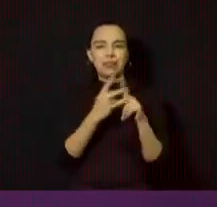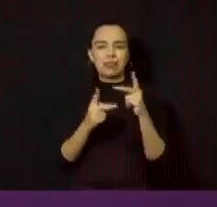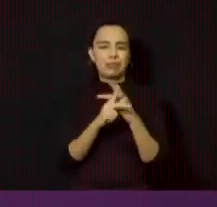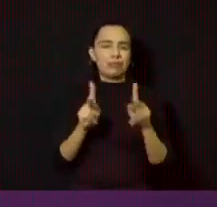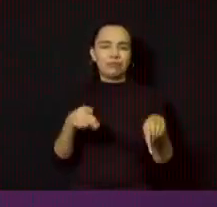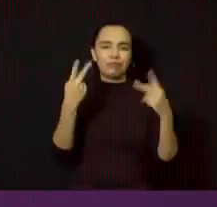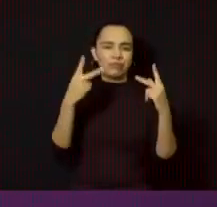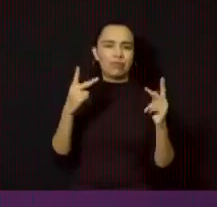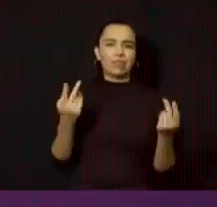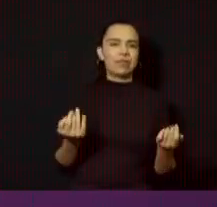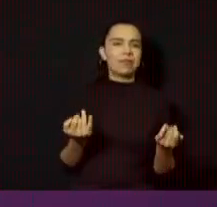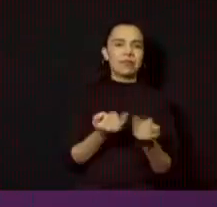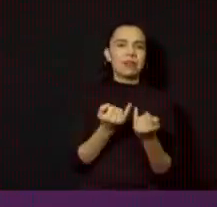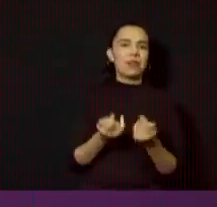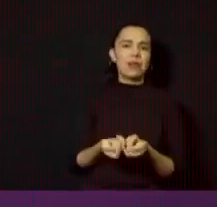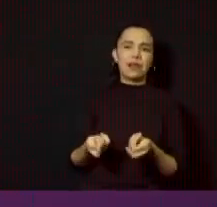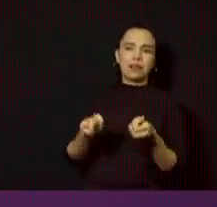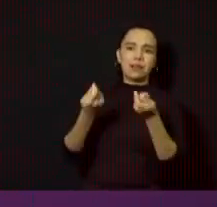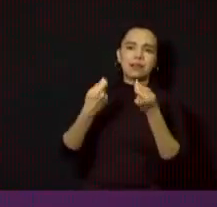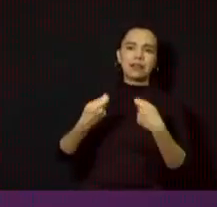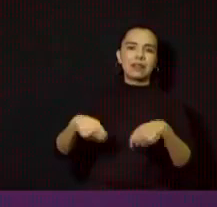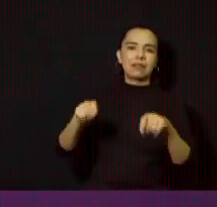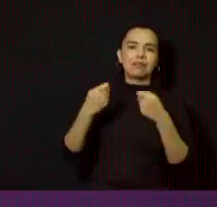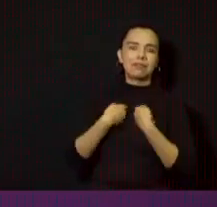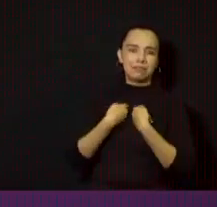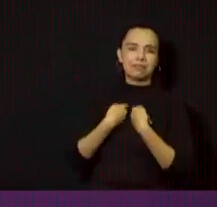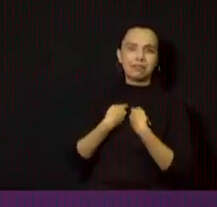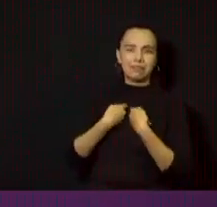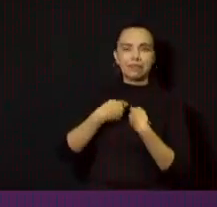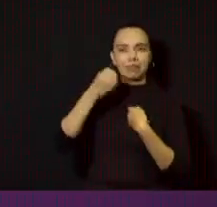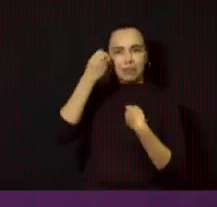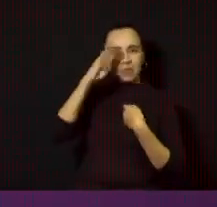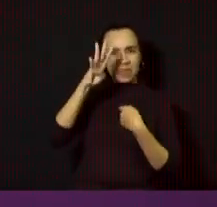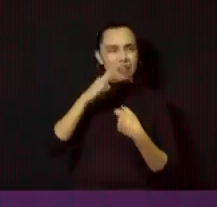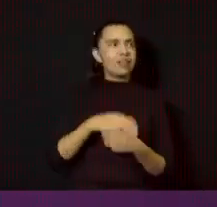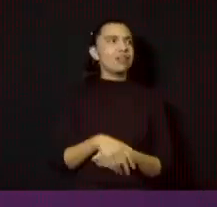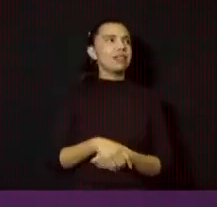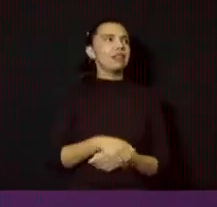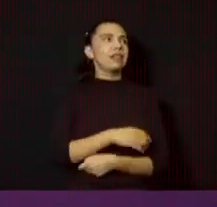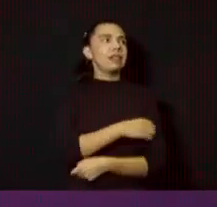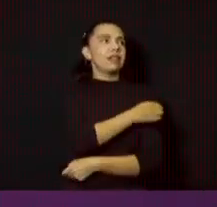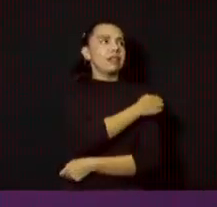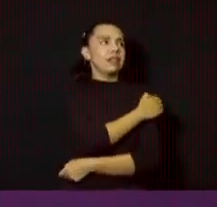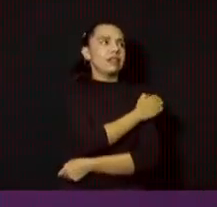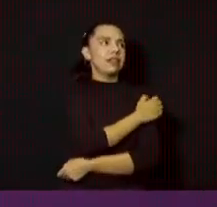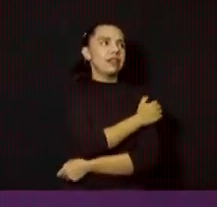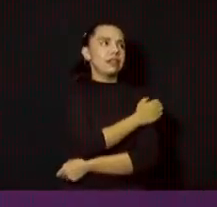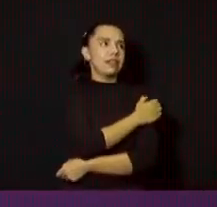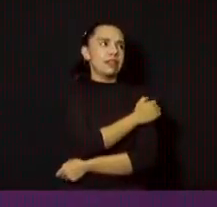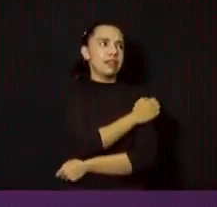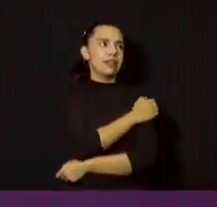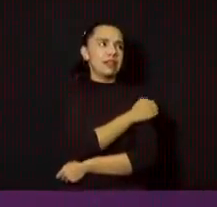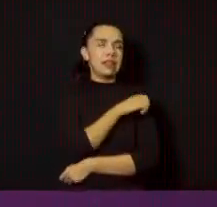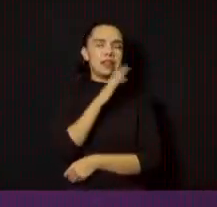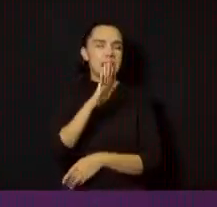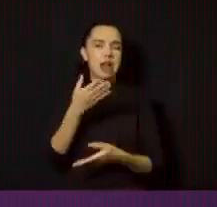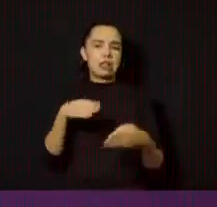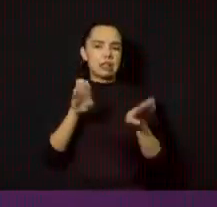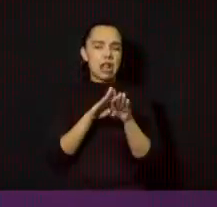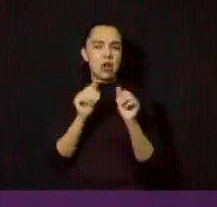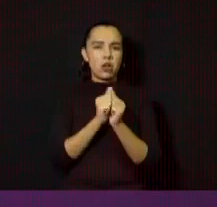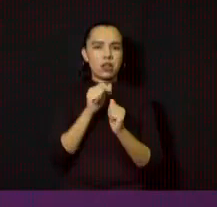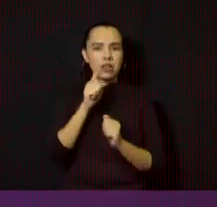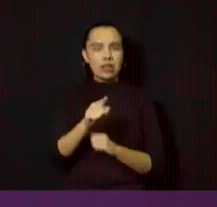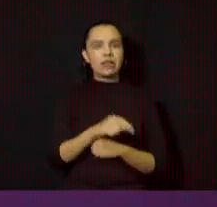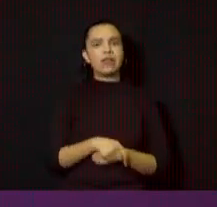de la esencia que tenemos empresarios de OmniLife. Y Jacinto, quiero decirte de corazón, ya para cerrar contigo,